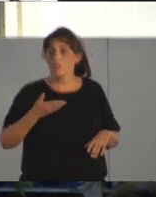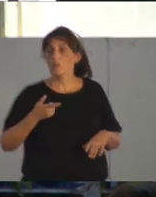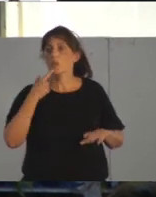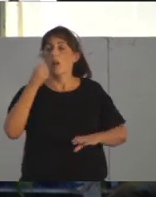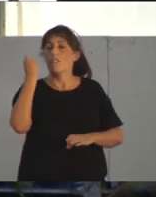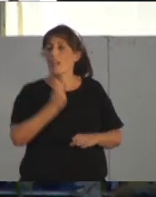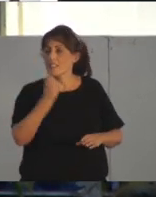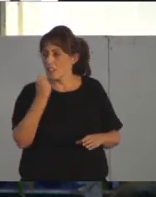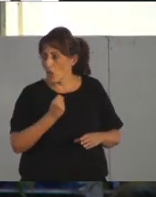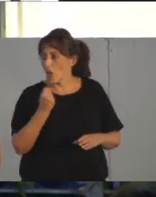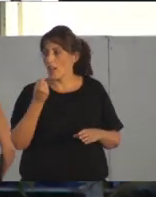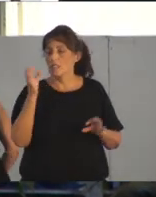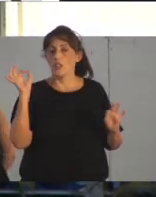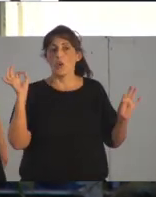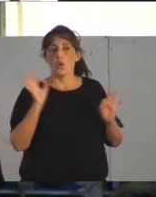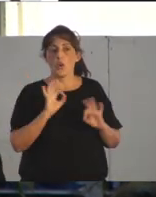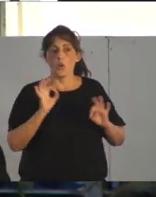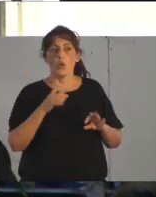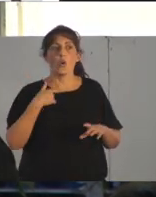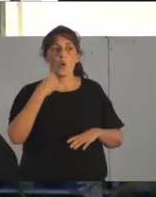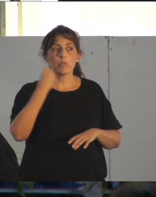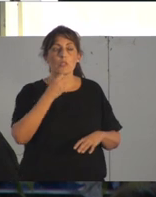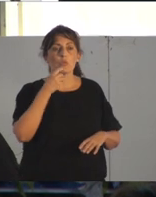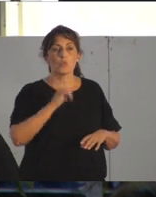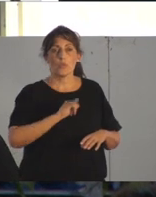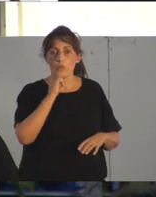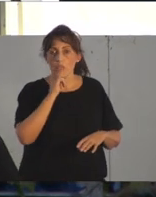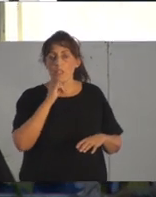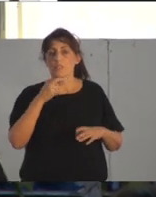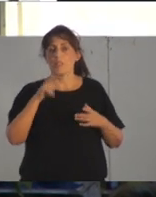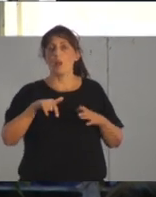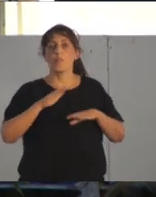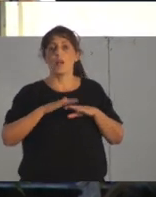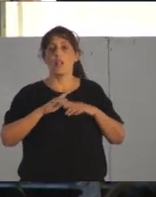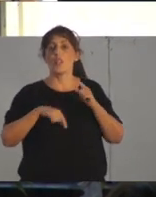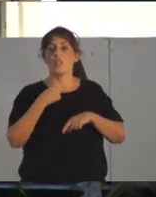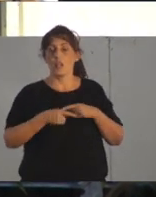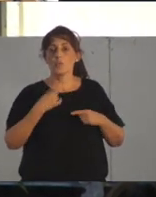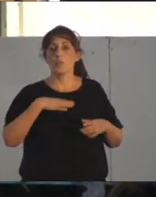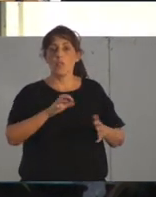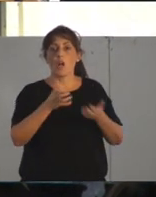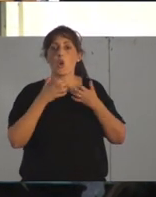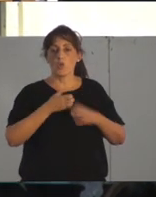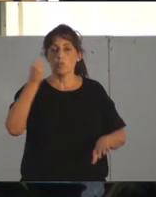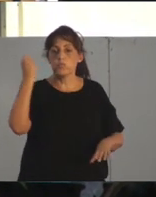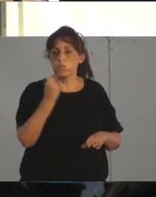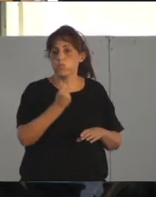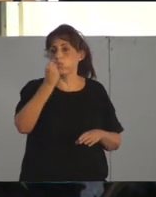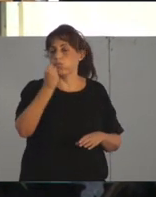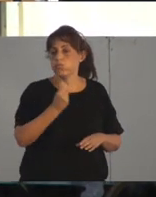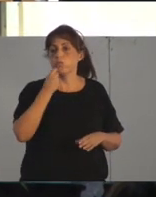batidoras o los elementos que piquen tengan una potencia de 500 o 700 vatios, si no, no vamos a conseguir buenos texturizados, buenos